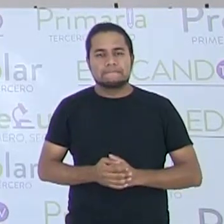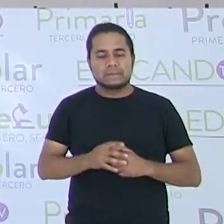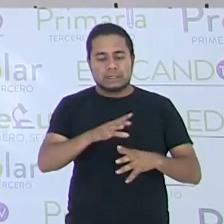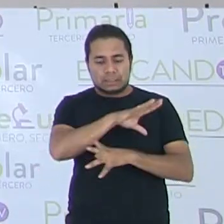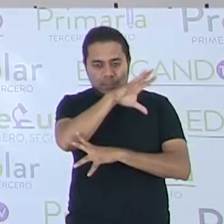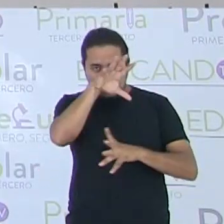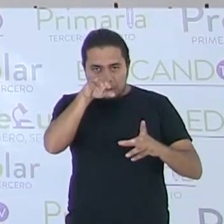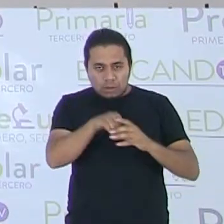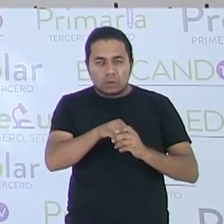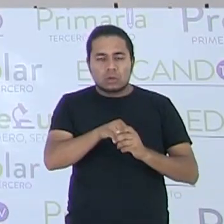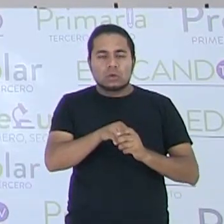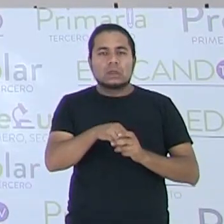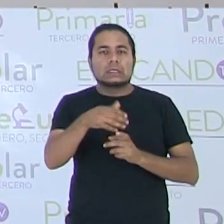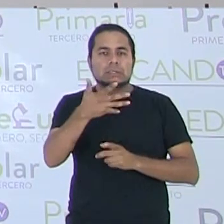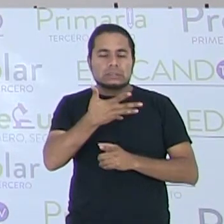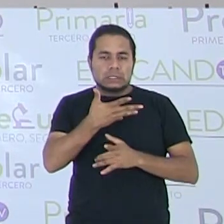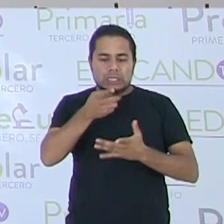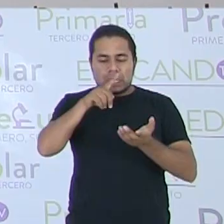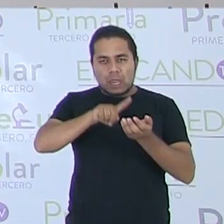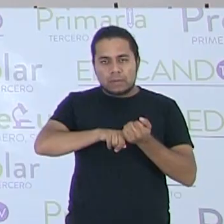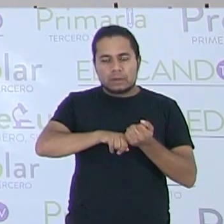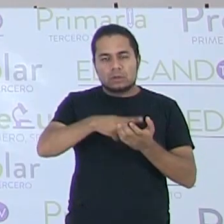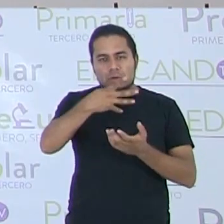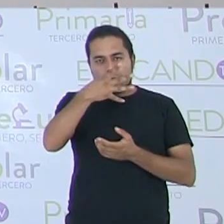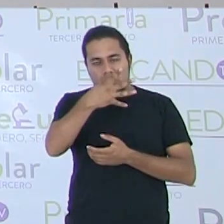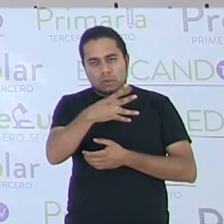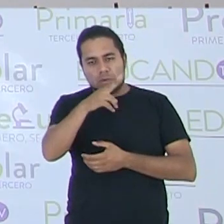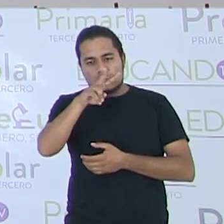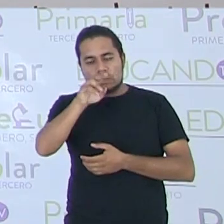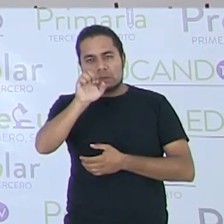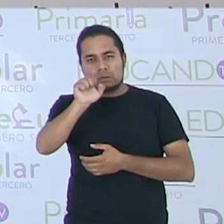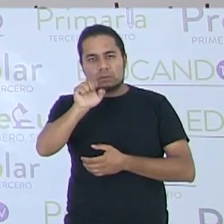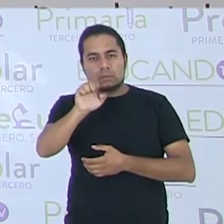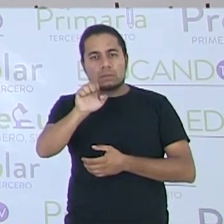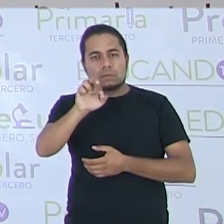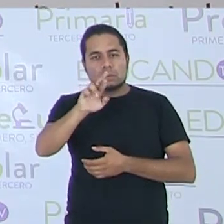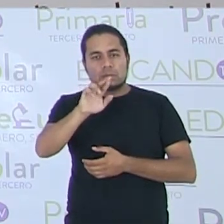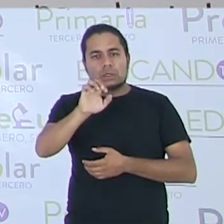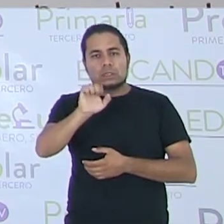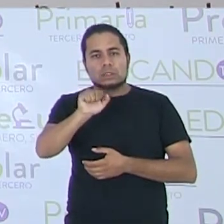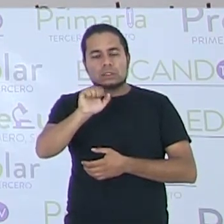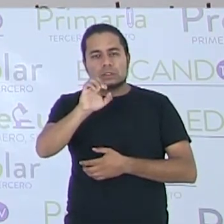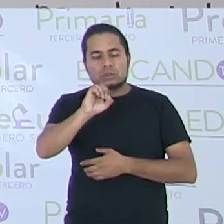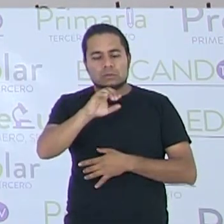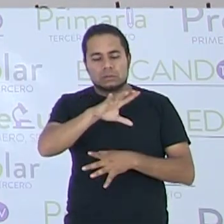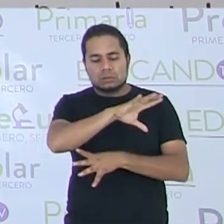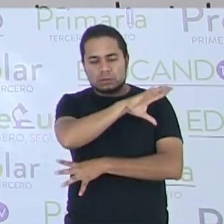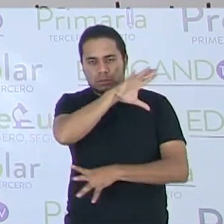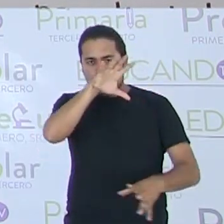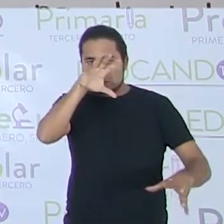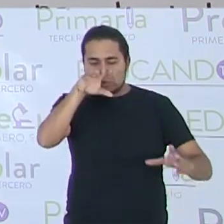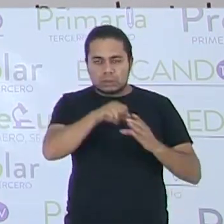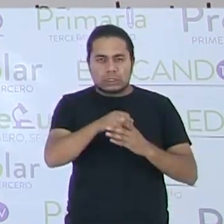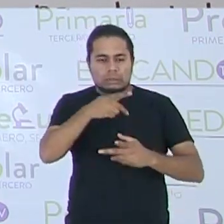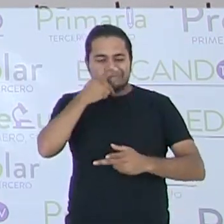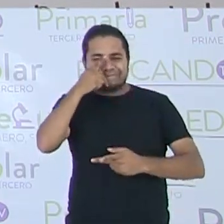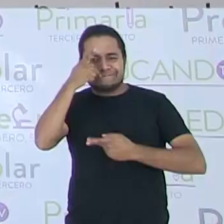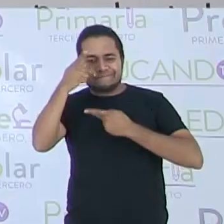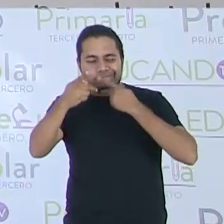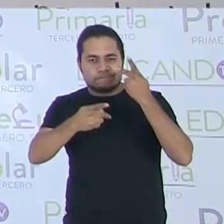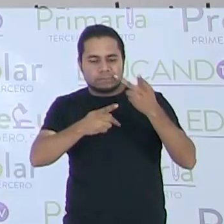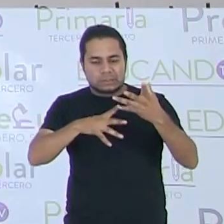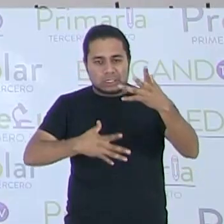Todas estas estrofas están formadas por 4. En total, el poema hasta acá